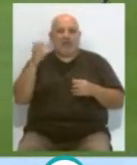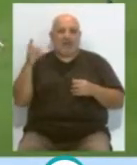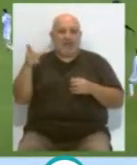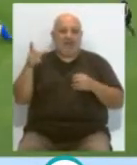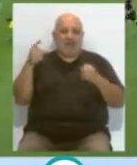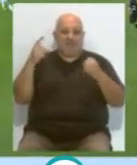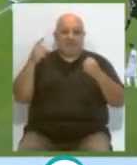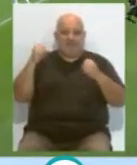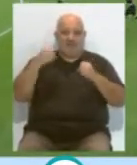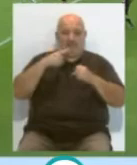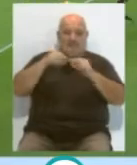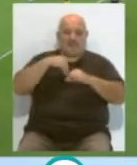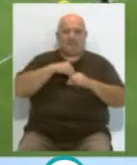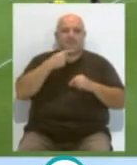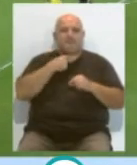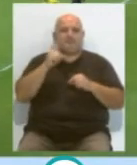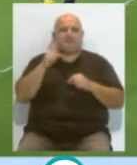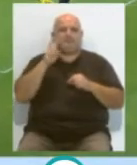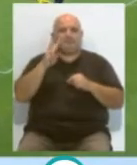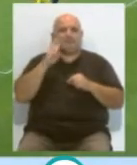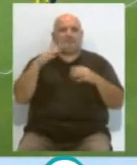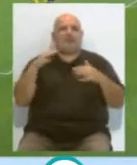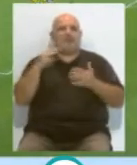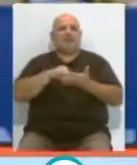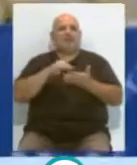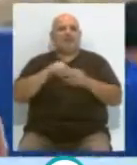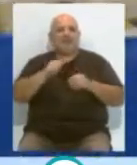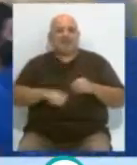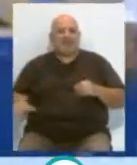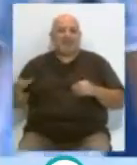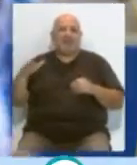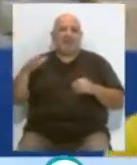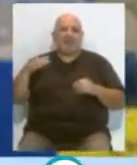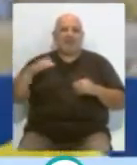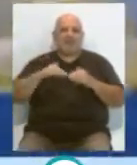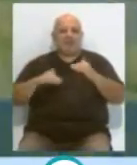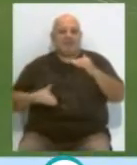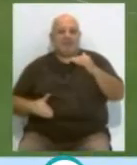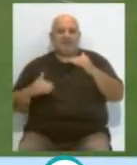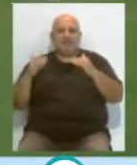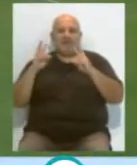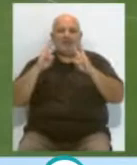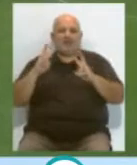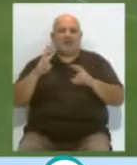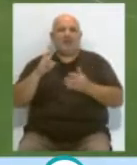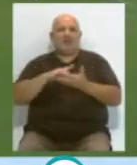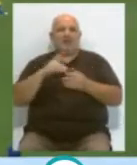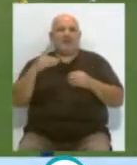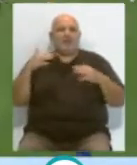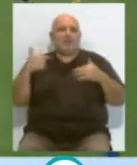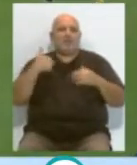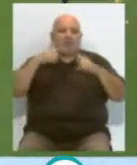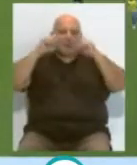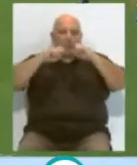semana también, que no le gustaba ver en los partidos de infantiles, de cadete, cuando pierden un